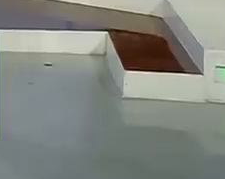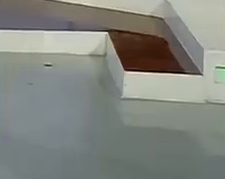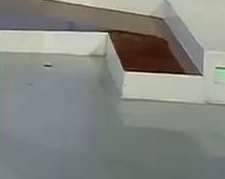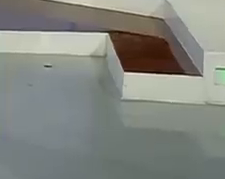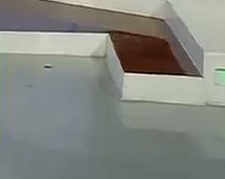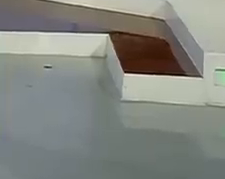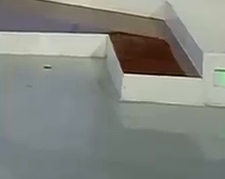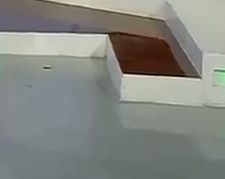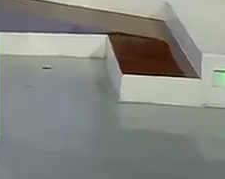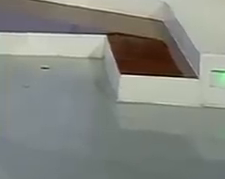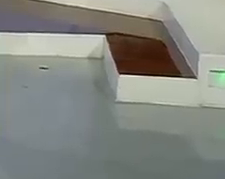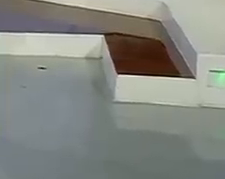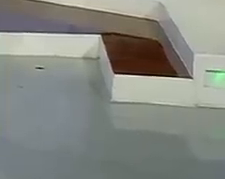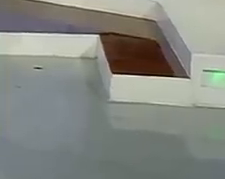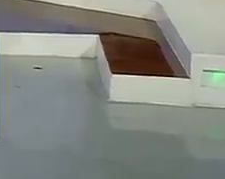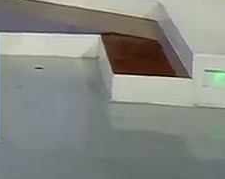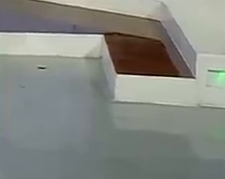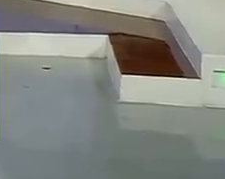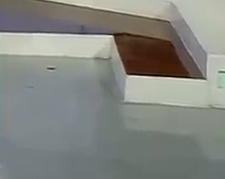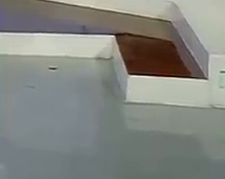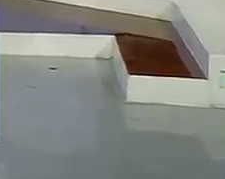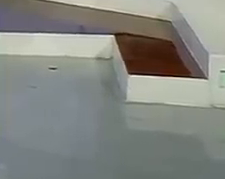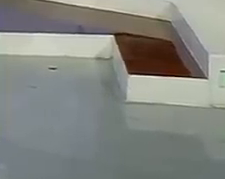ya estamos ahí